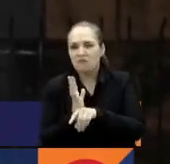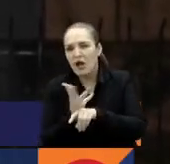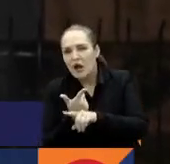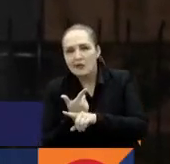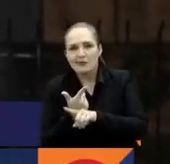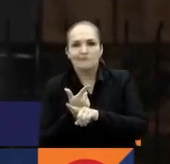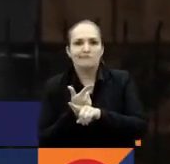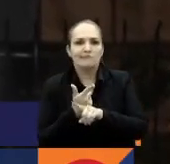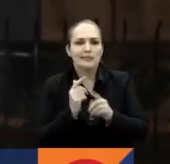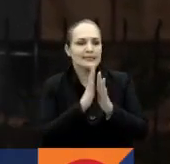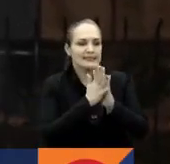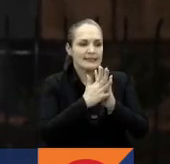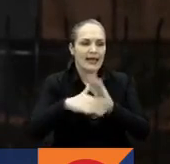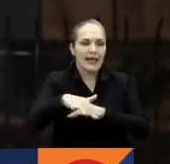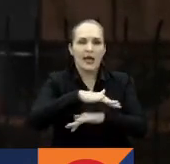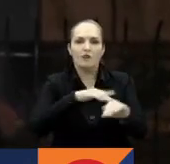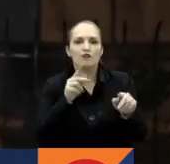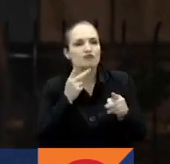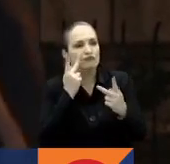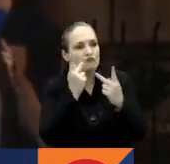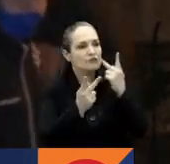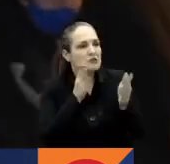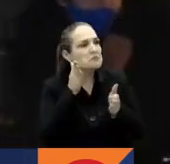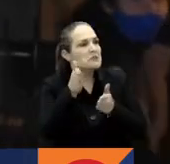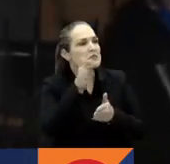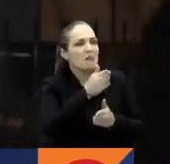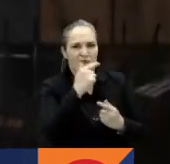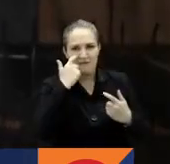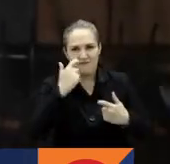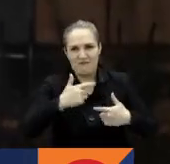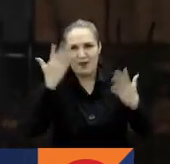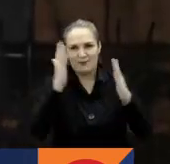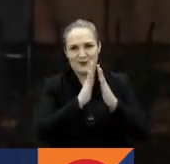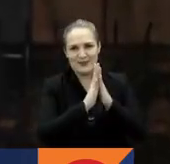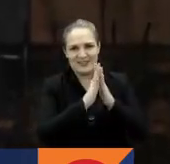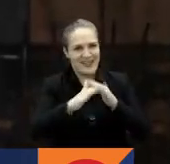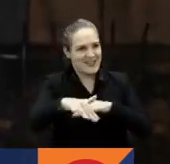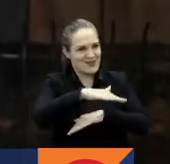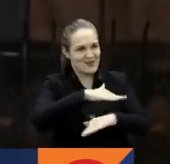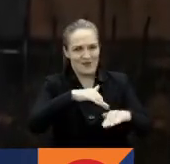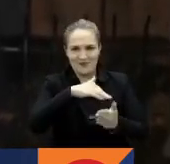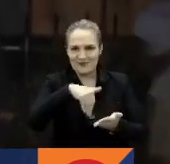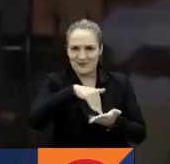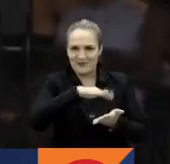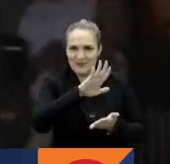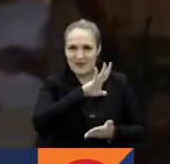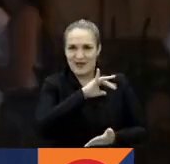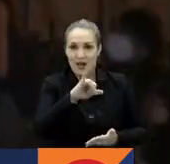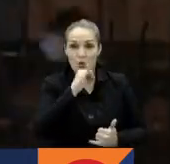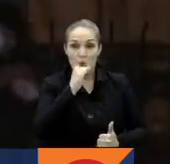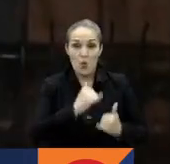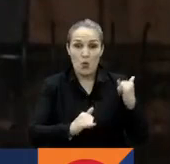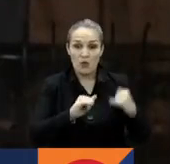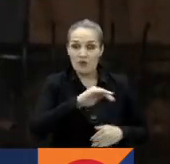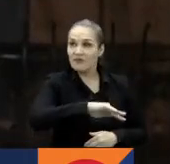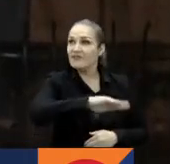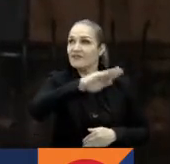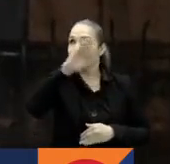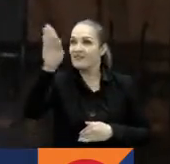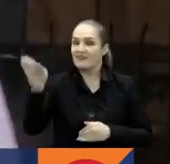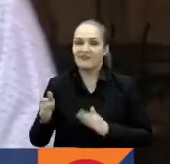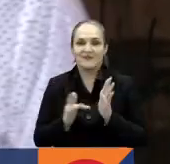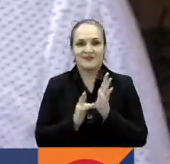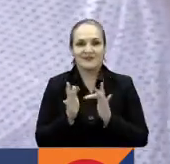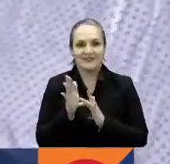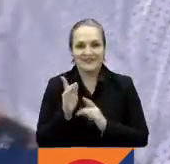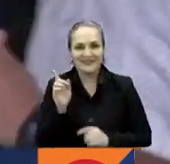el centro de la ciudad, visitando los sectores íconos de la capital del Valle del Cauca, y termina aquí en el Cerro de Cristo Rey, ubicado